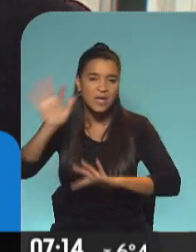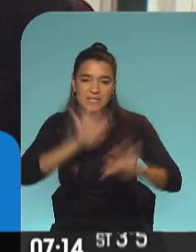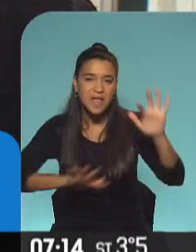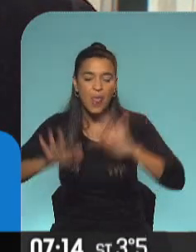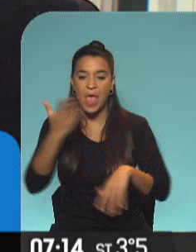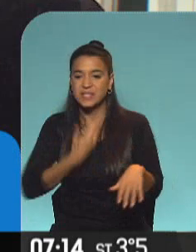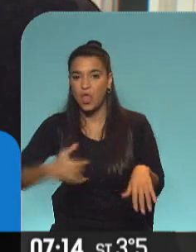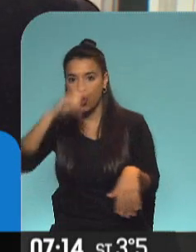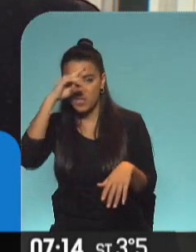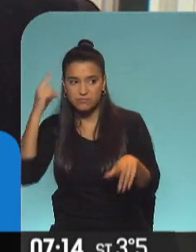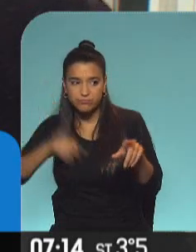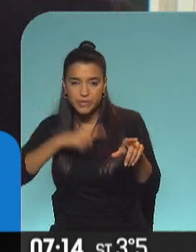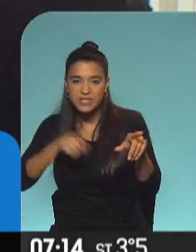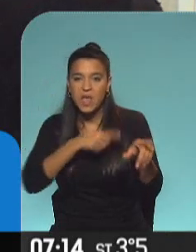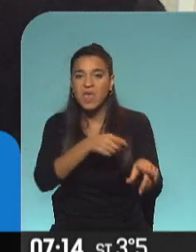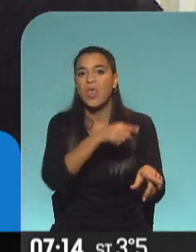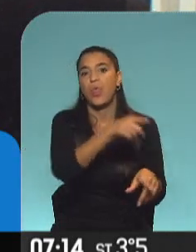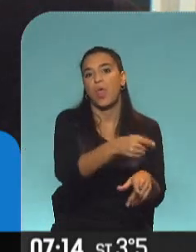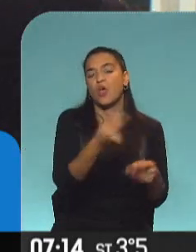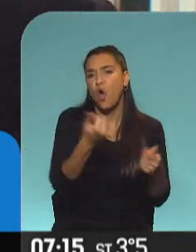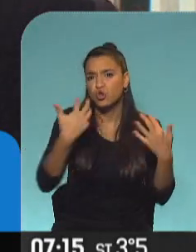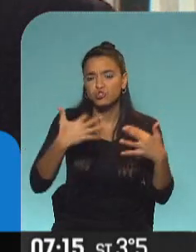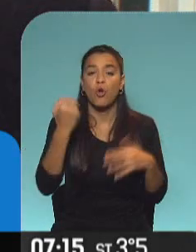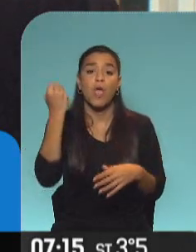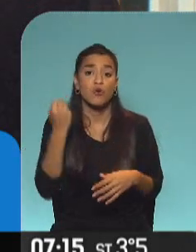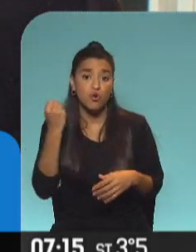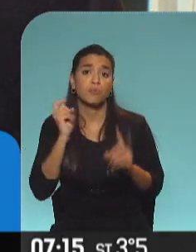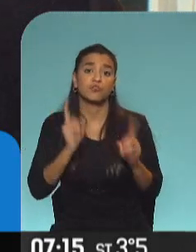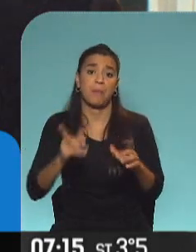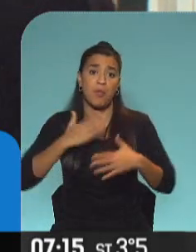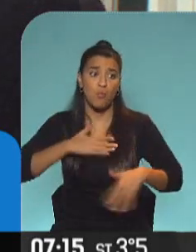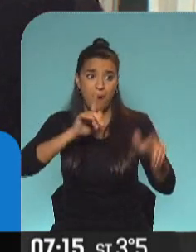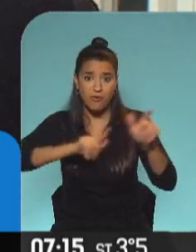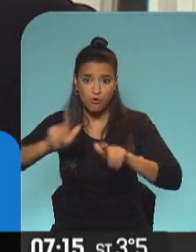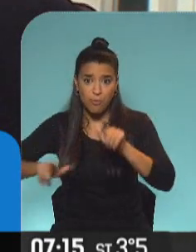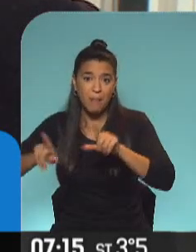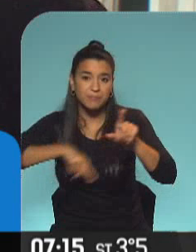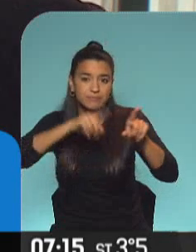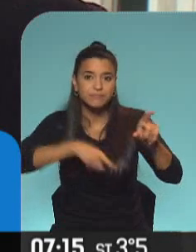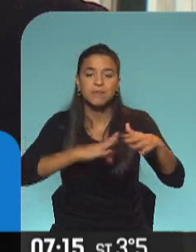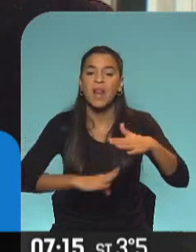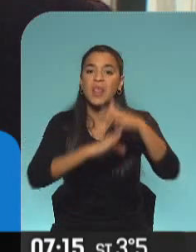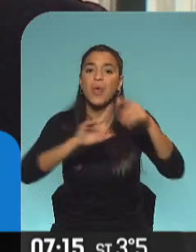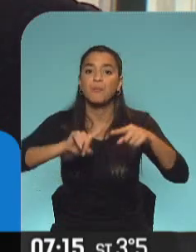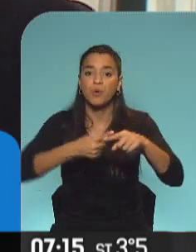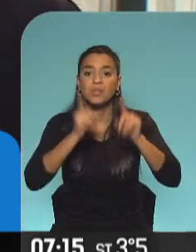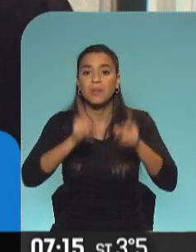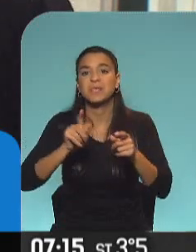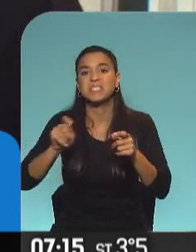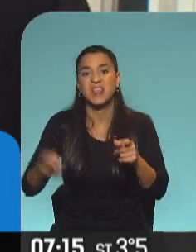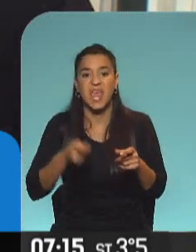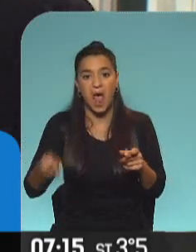Estado, a un costo muy importante, tanto económico como humano, para perseguir a líderes políticos y